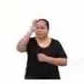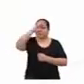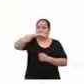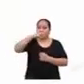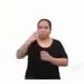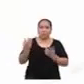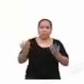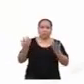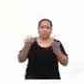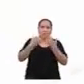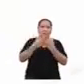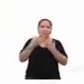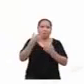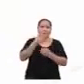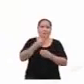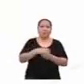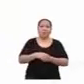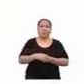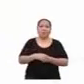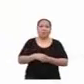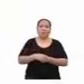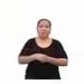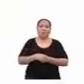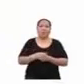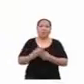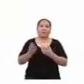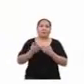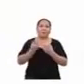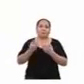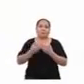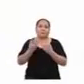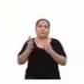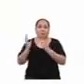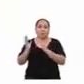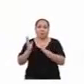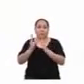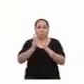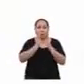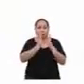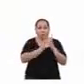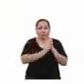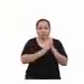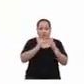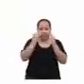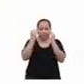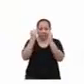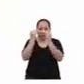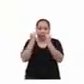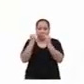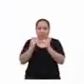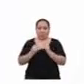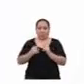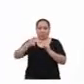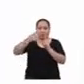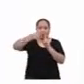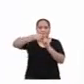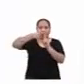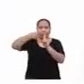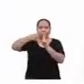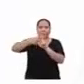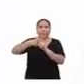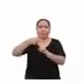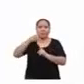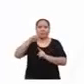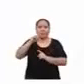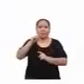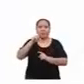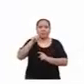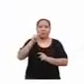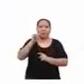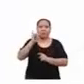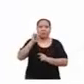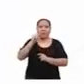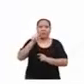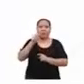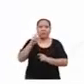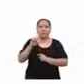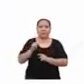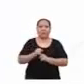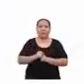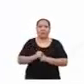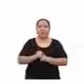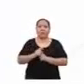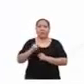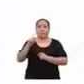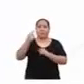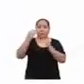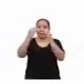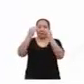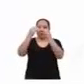absoluta acumulada. En sencillo, ordenamos los intervalos y es la suma de la frecuencia relativa desde el primer intervalo hasta la